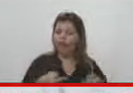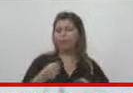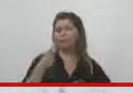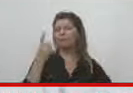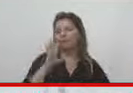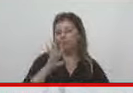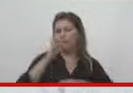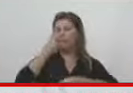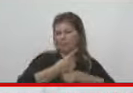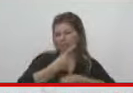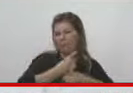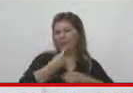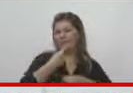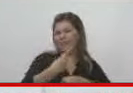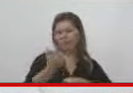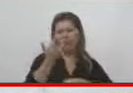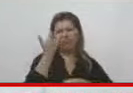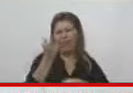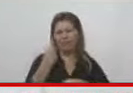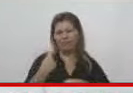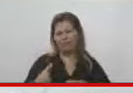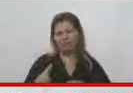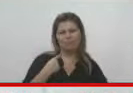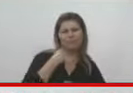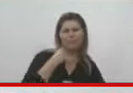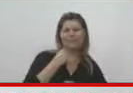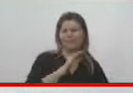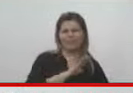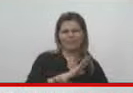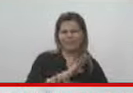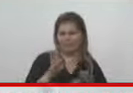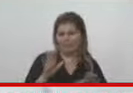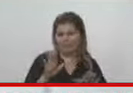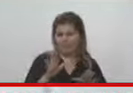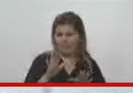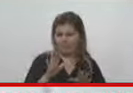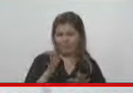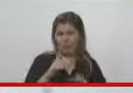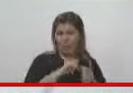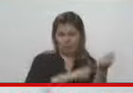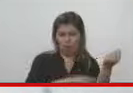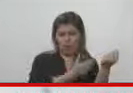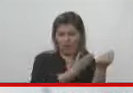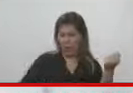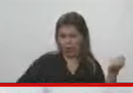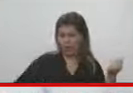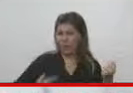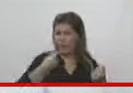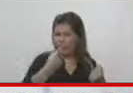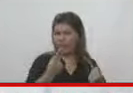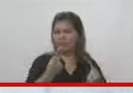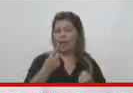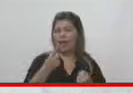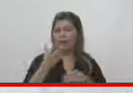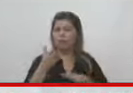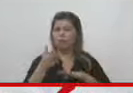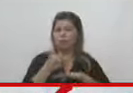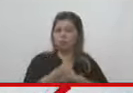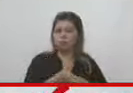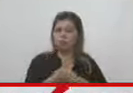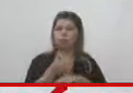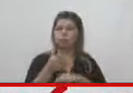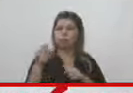acto viciado. No ha pasado ni, y lo dice el Ejecutivo, no ha pasado ni por las oficinas, no tiene